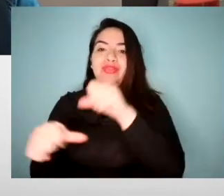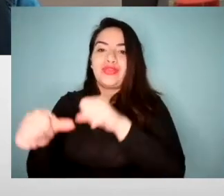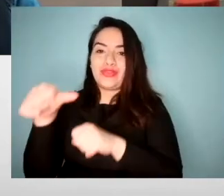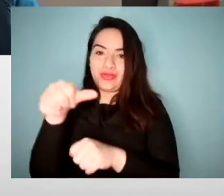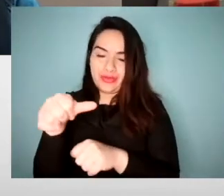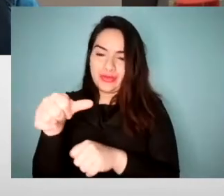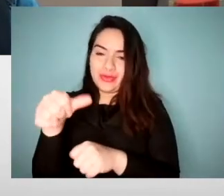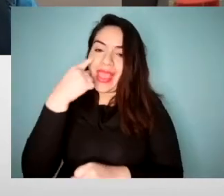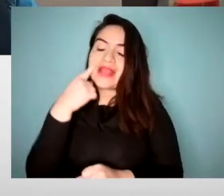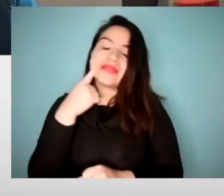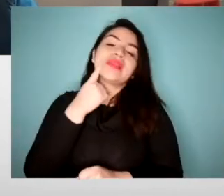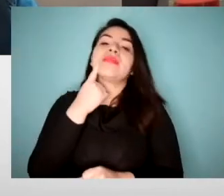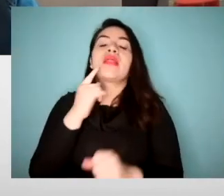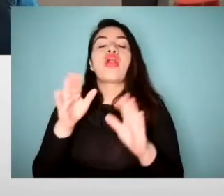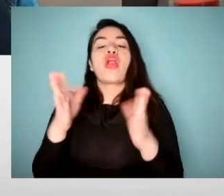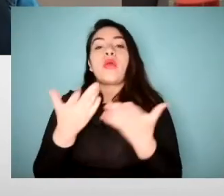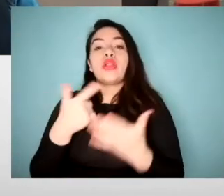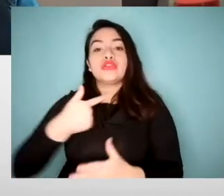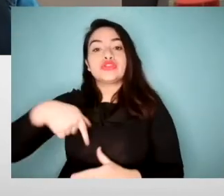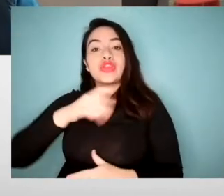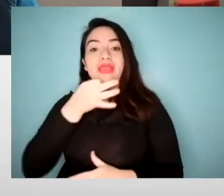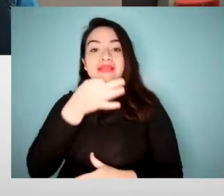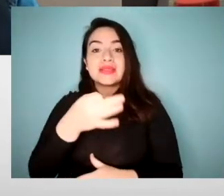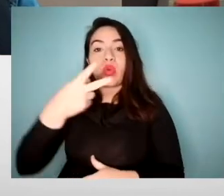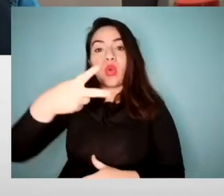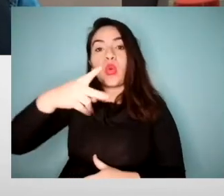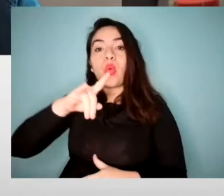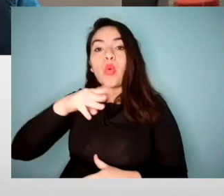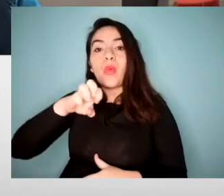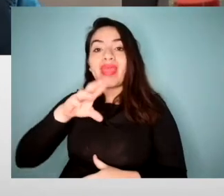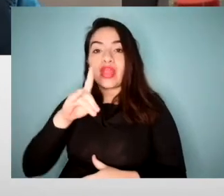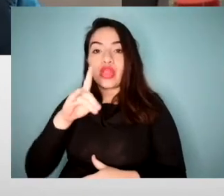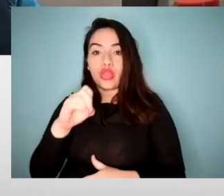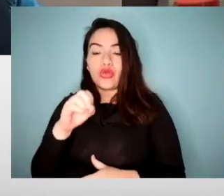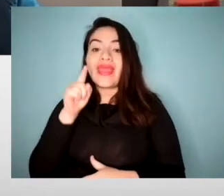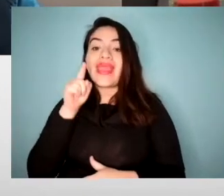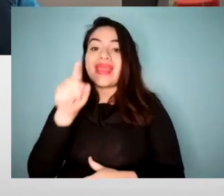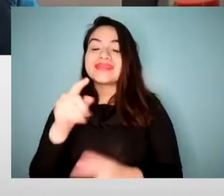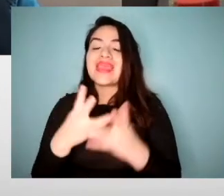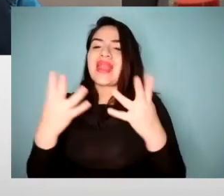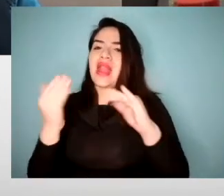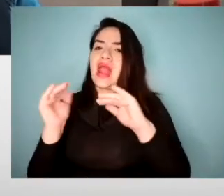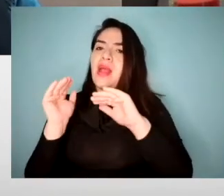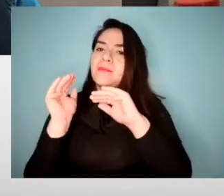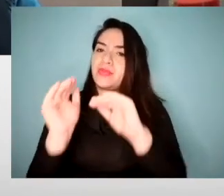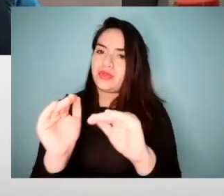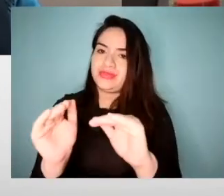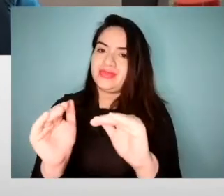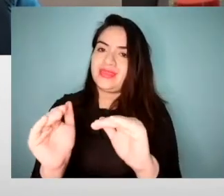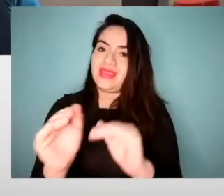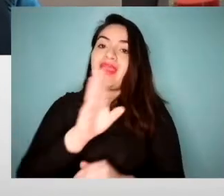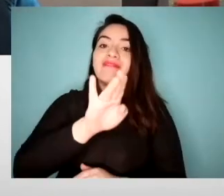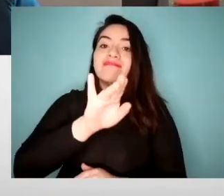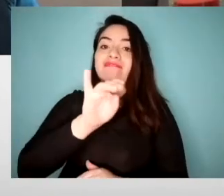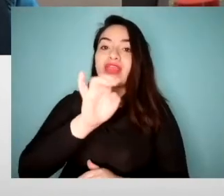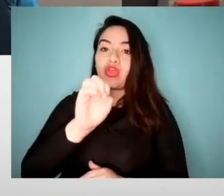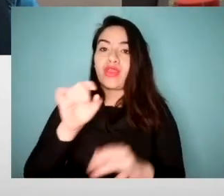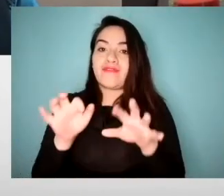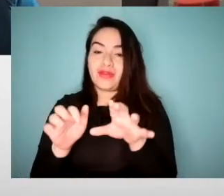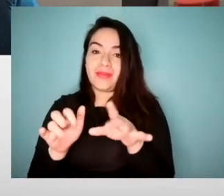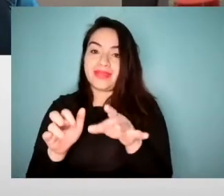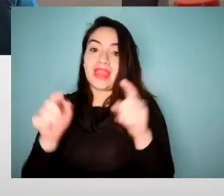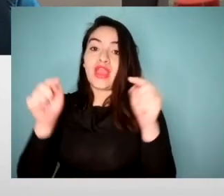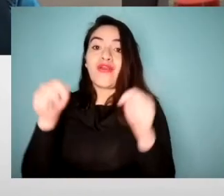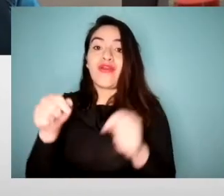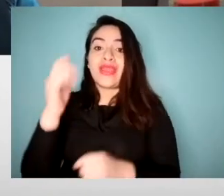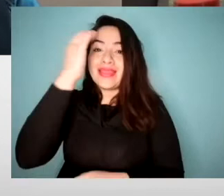experimentales o húmedos, como llamamos nosotros, y en el fondo ese puede ser un gran aporte que ha venido haciendo la bioinformática. Y hoy en día está